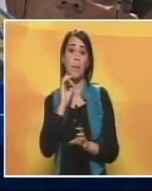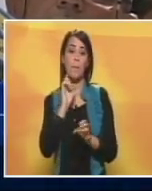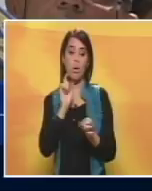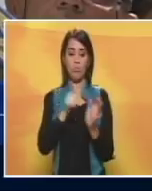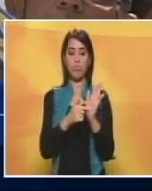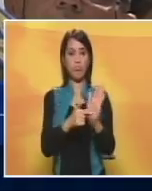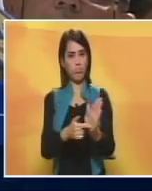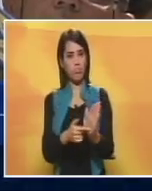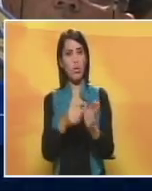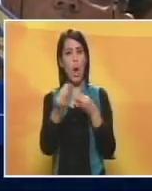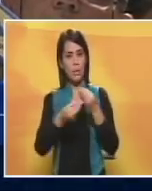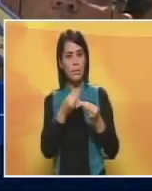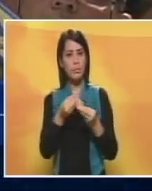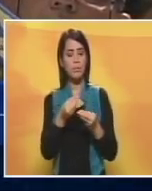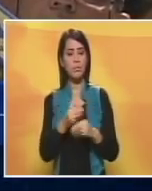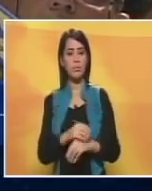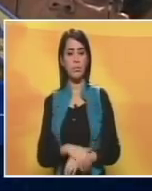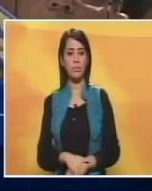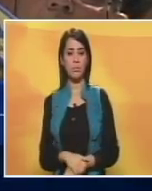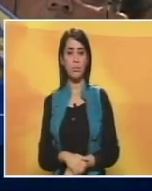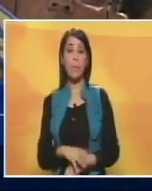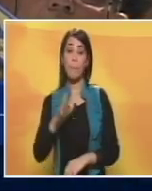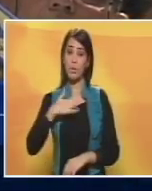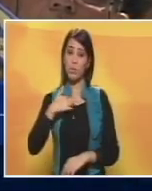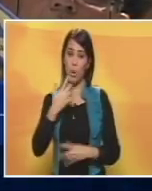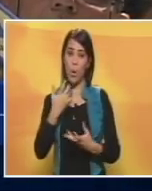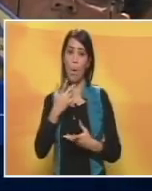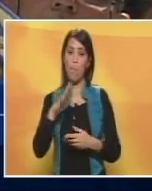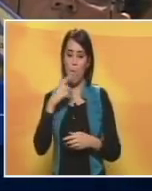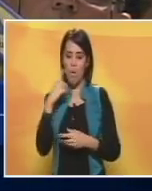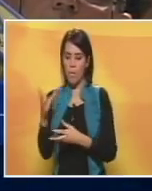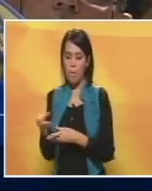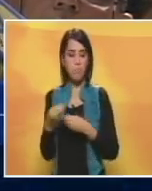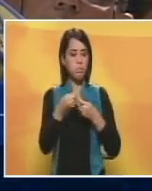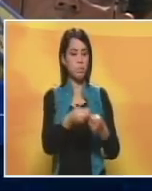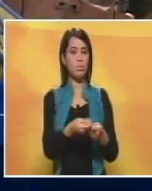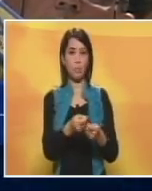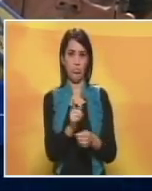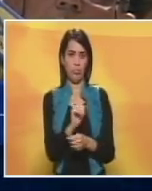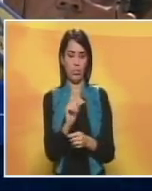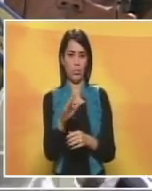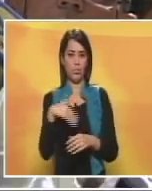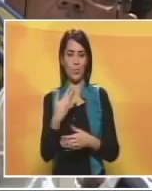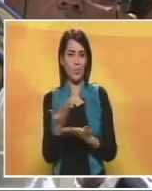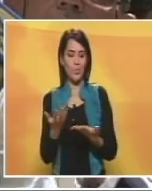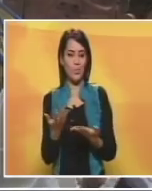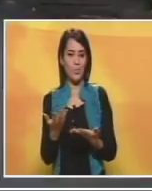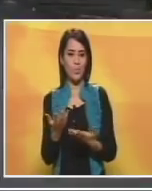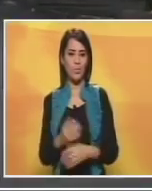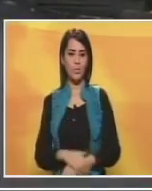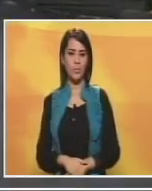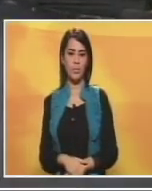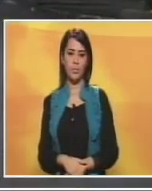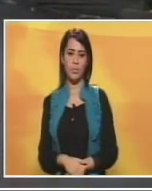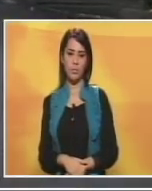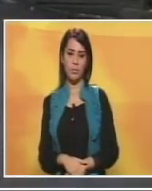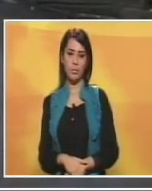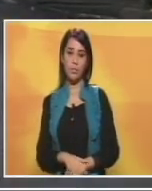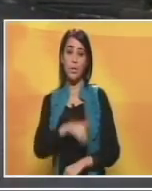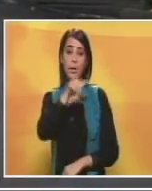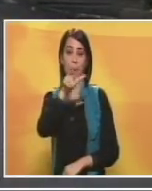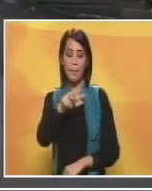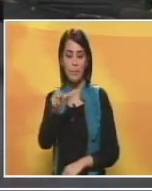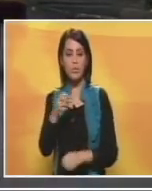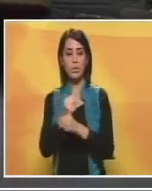esto, o tú haces esto para yo poderte dar aquello. Ya uno va a entrar con cierto recelo. Los transportistas